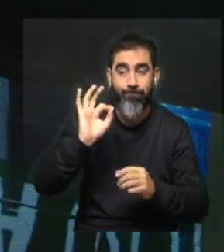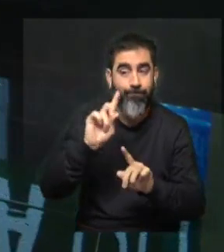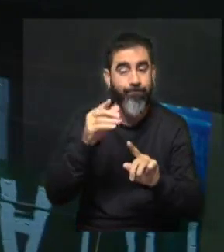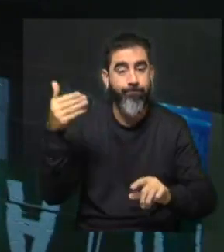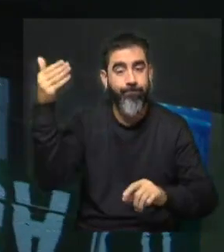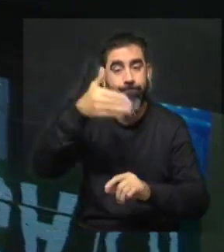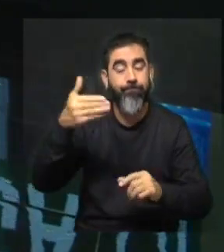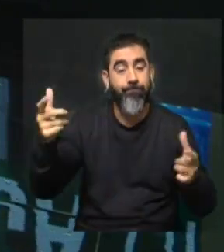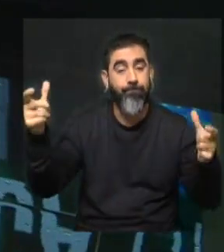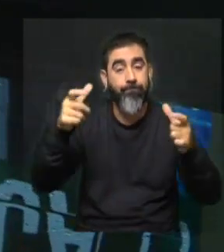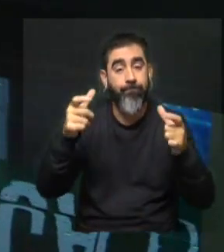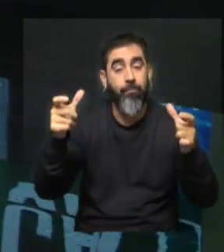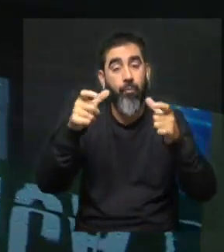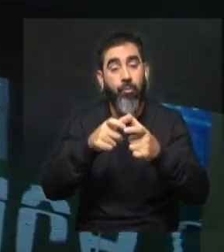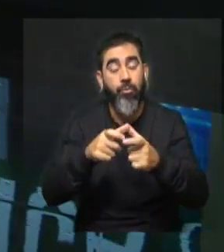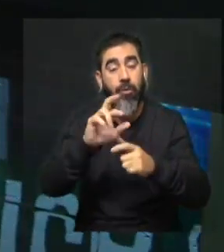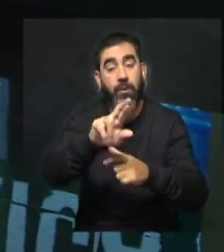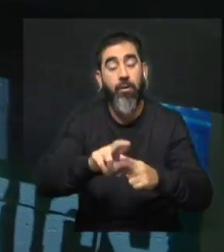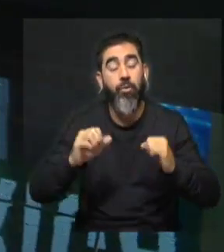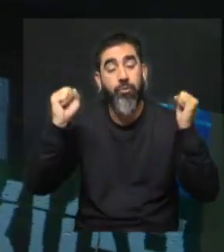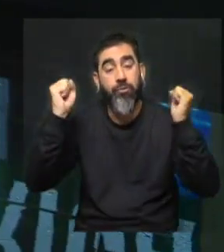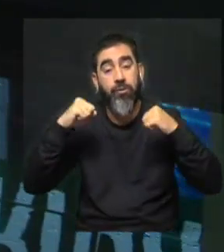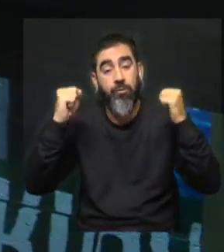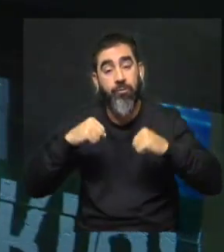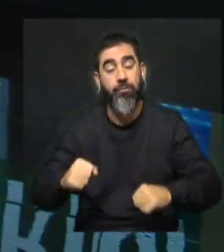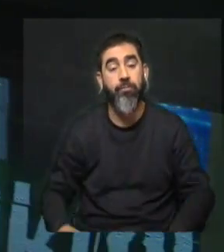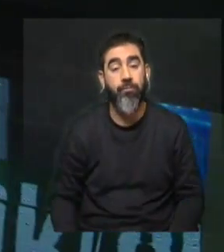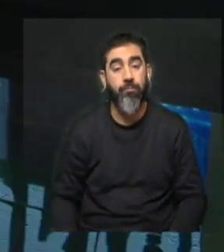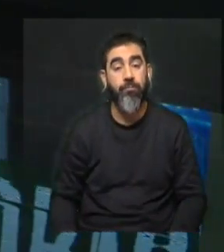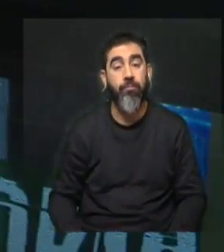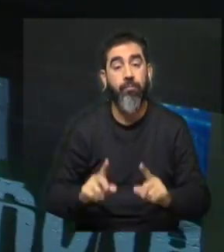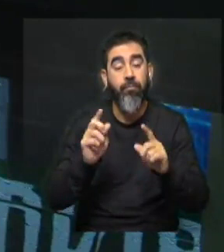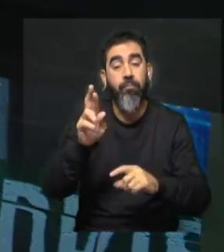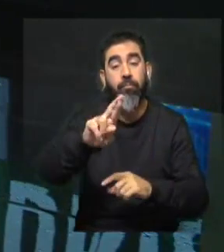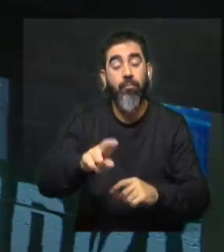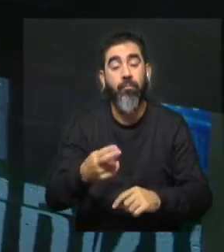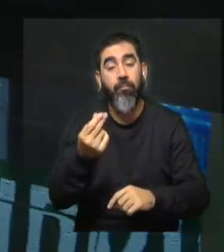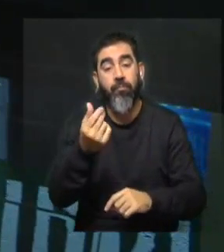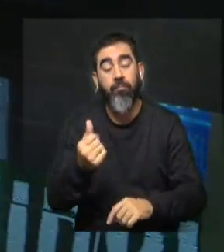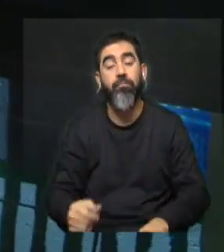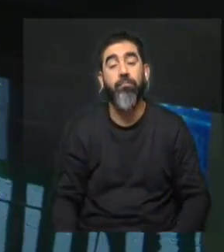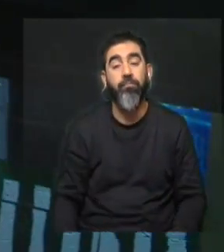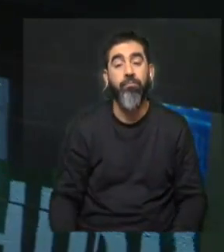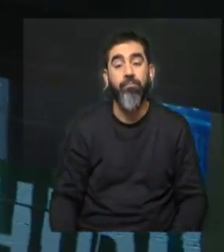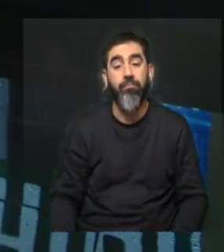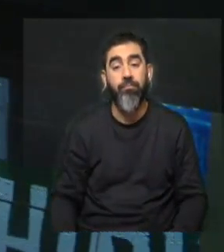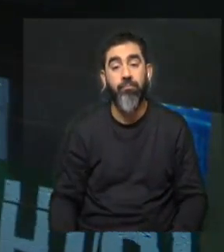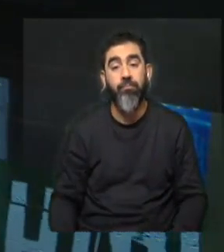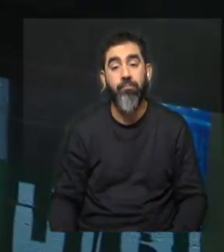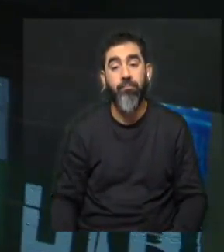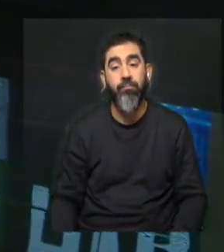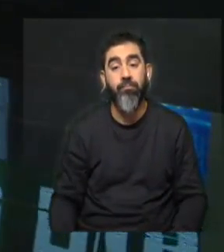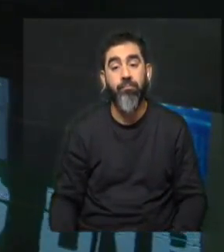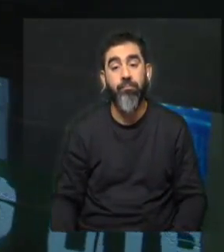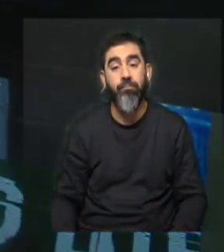en la reunión de la comisión de el río Santa Lucía y también del río de la plata y su frente marítimo sí esto se trata de una